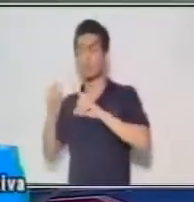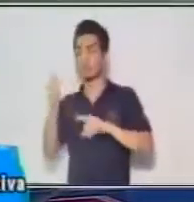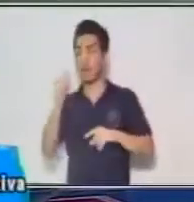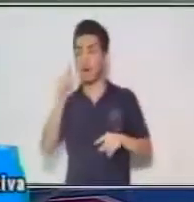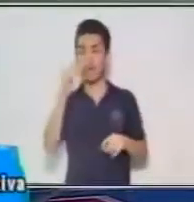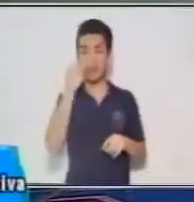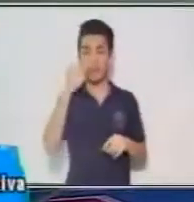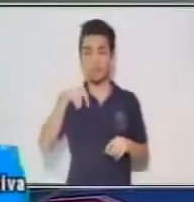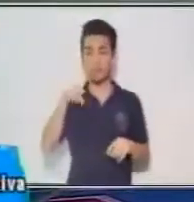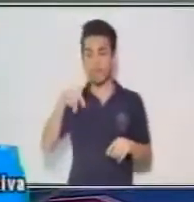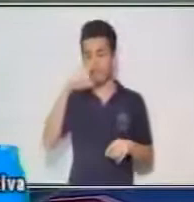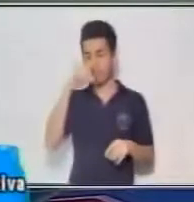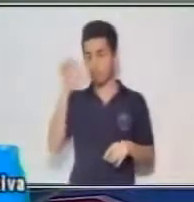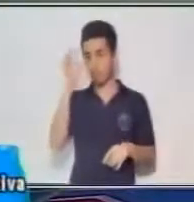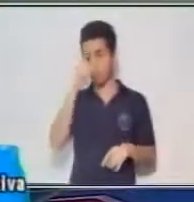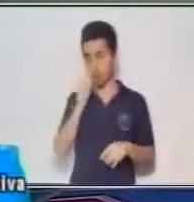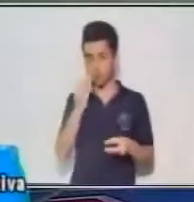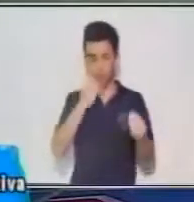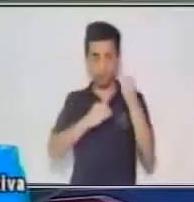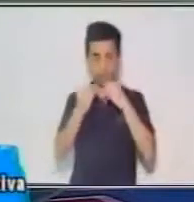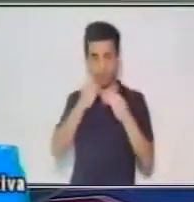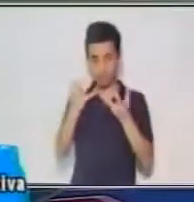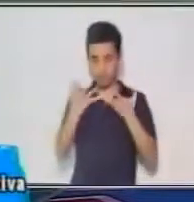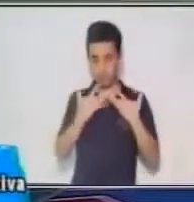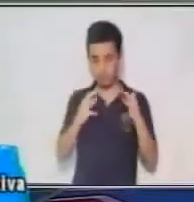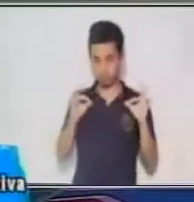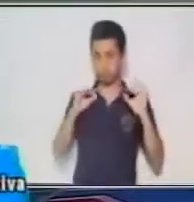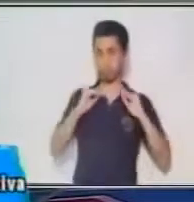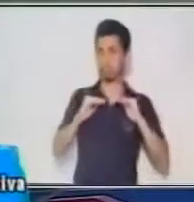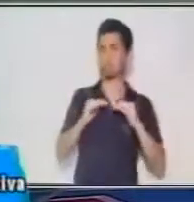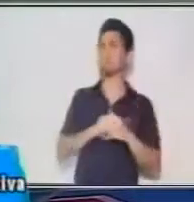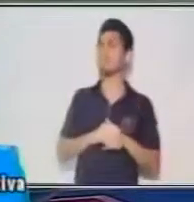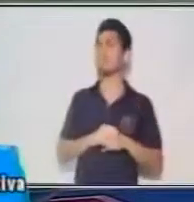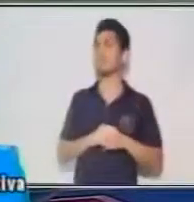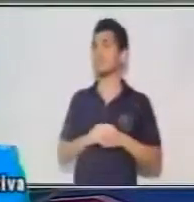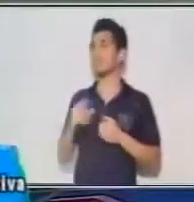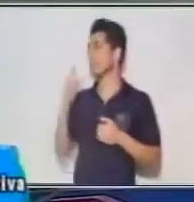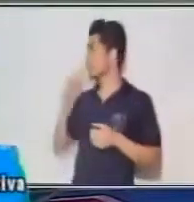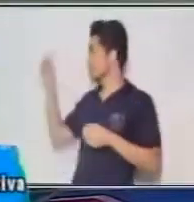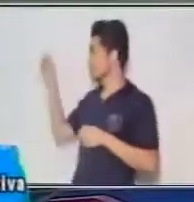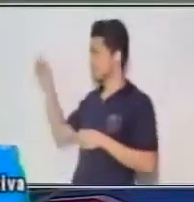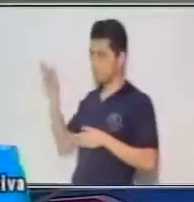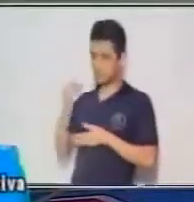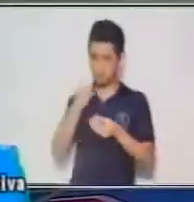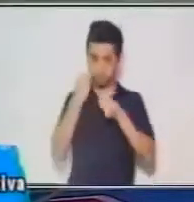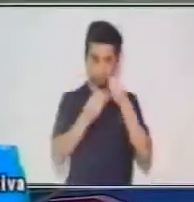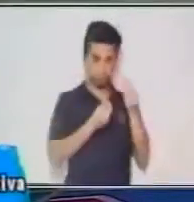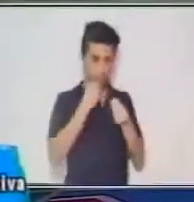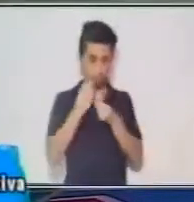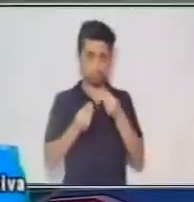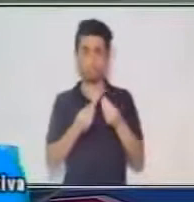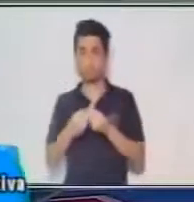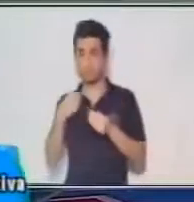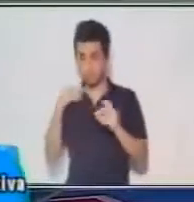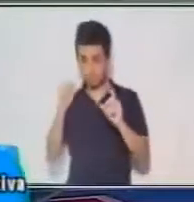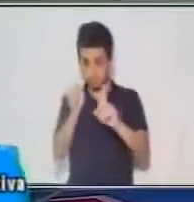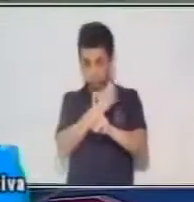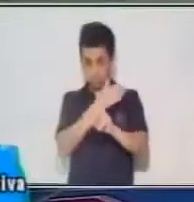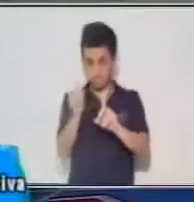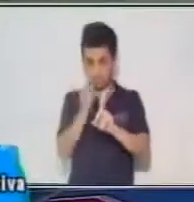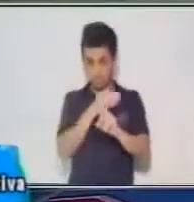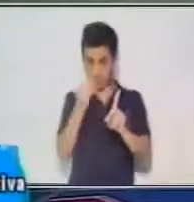brinden nutrientes. ¿Será que con este argumento yo pude convencer a